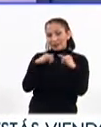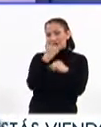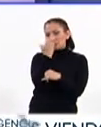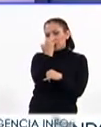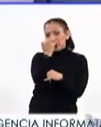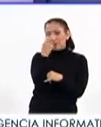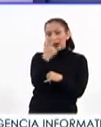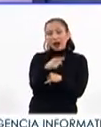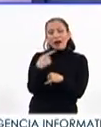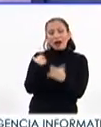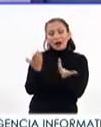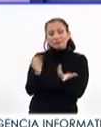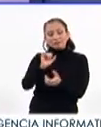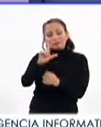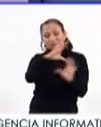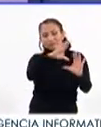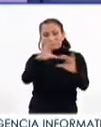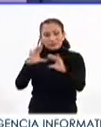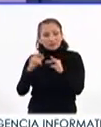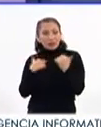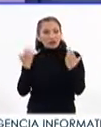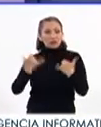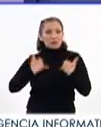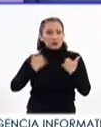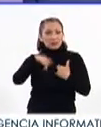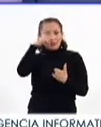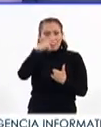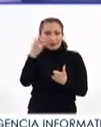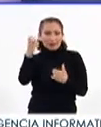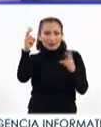educativas que se llevan a cabo para profesionalizar a los jóvenes